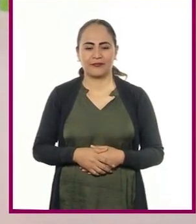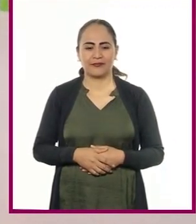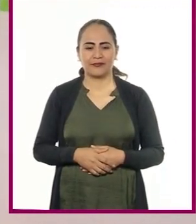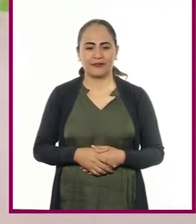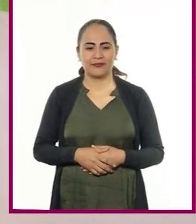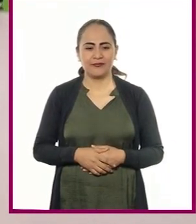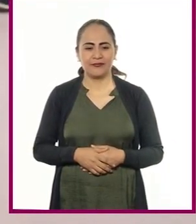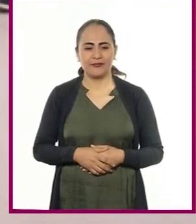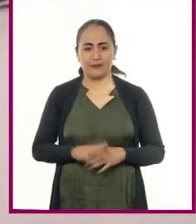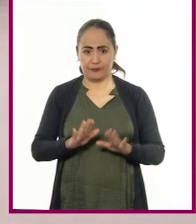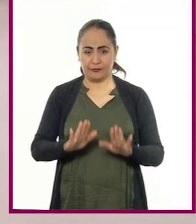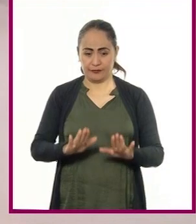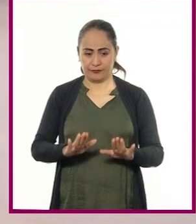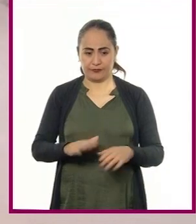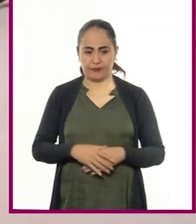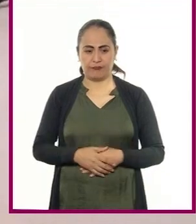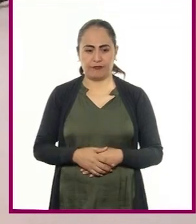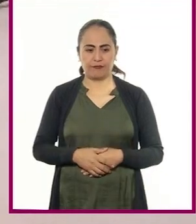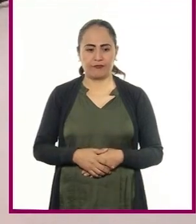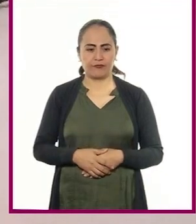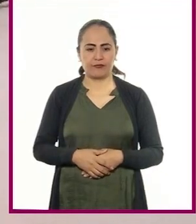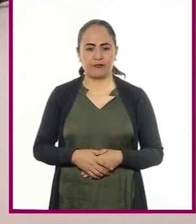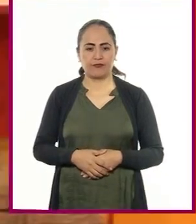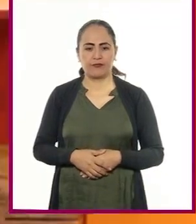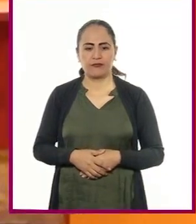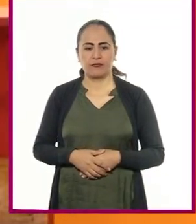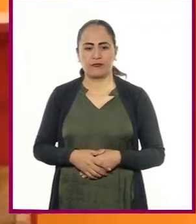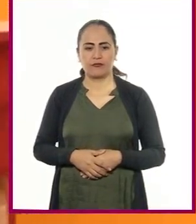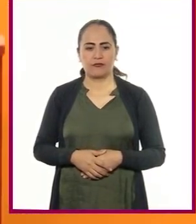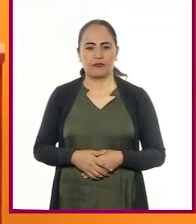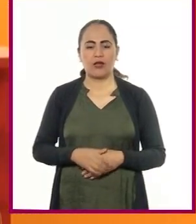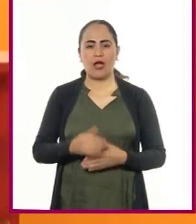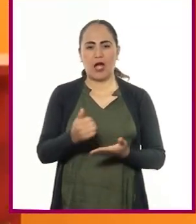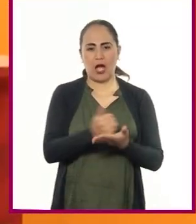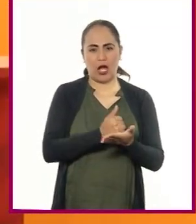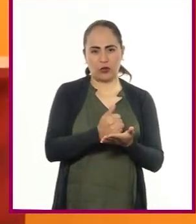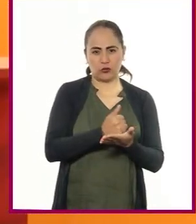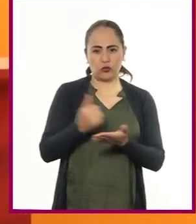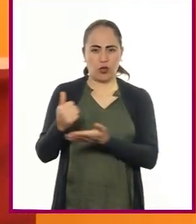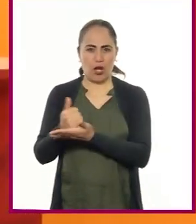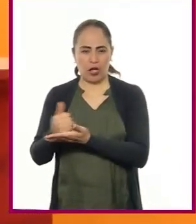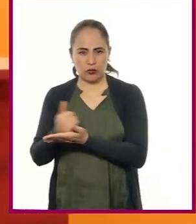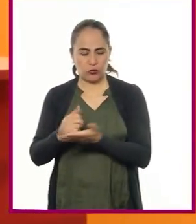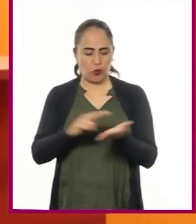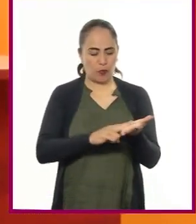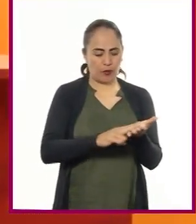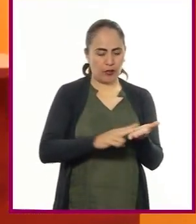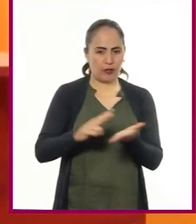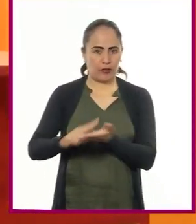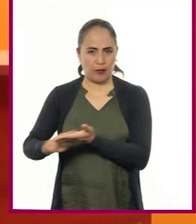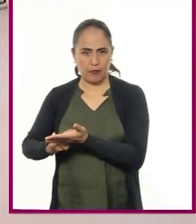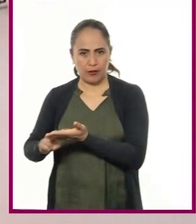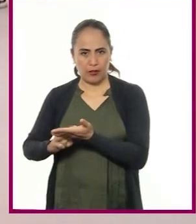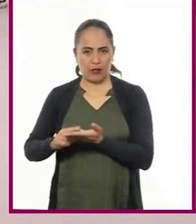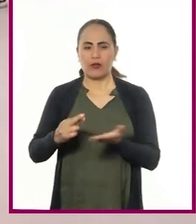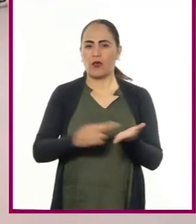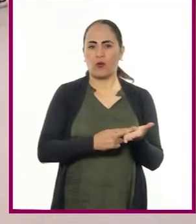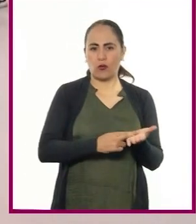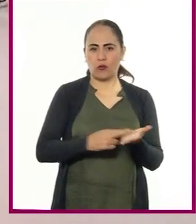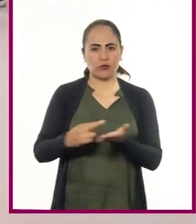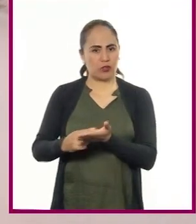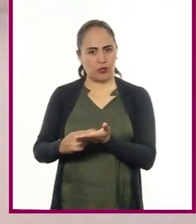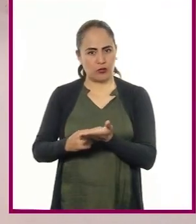está bien aquí, ahí un poquito más. No vale. Esa no cuenta. Nada más, azul con azul, verde con verde y rosa con rosa. Vamos.